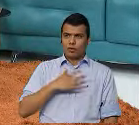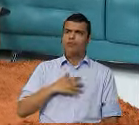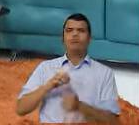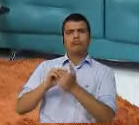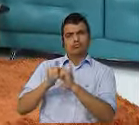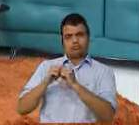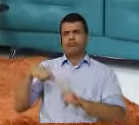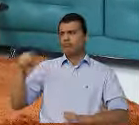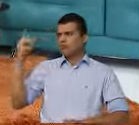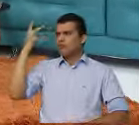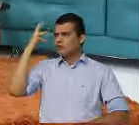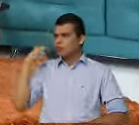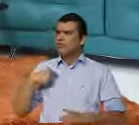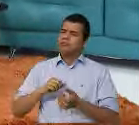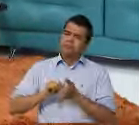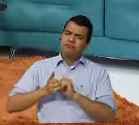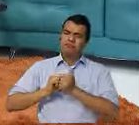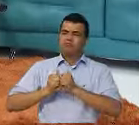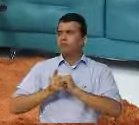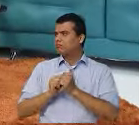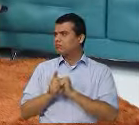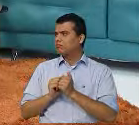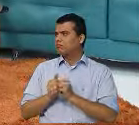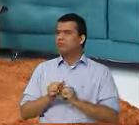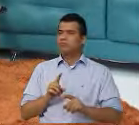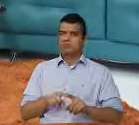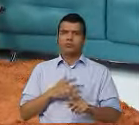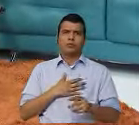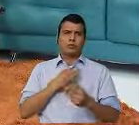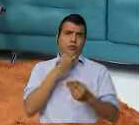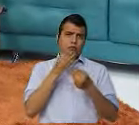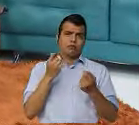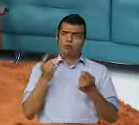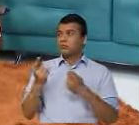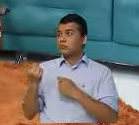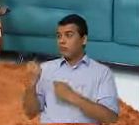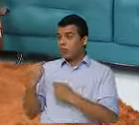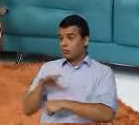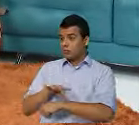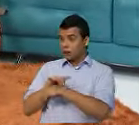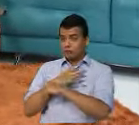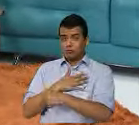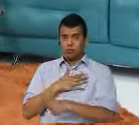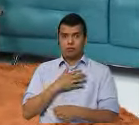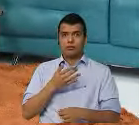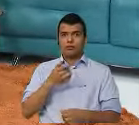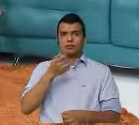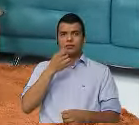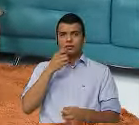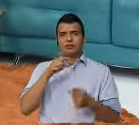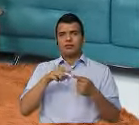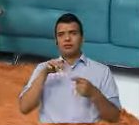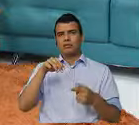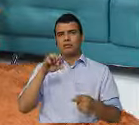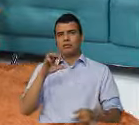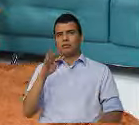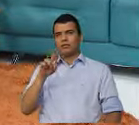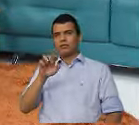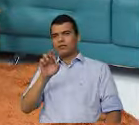diario, spinning, bici, y mi dieta es regulada. Estoy tomando metformina con el almuerzo, pero mis